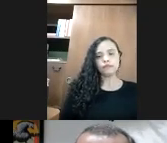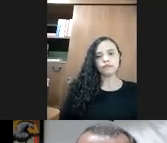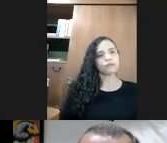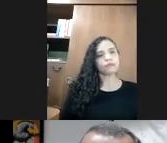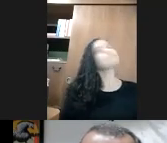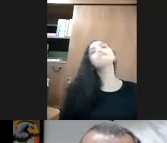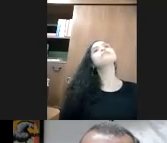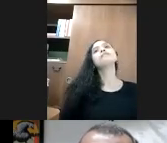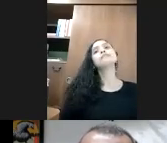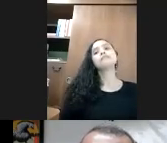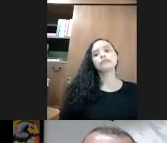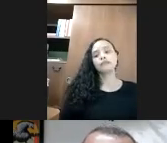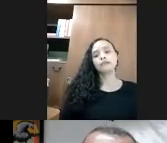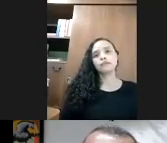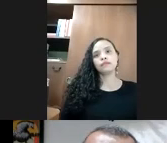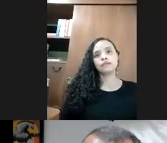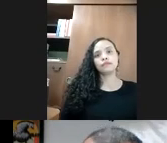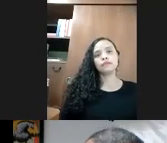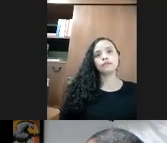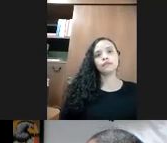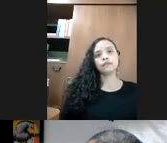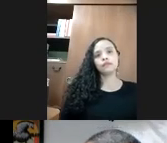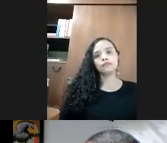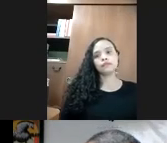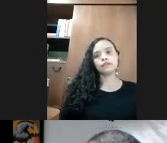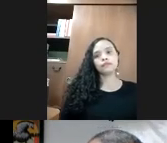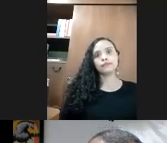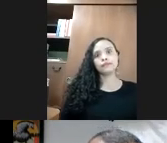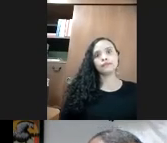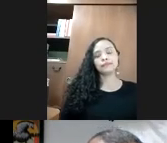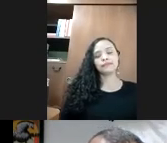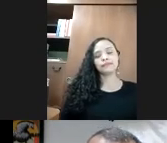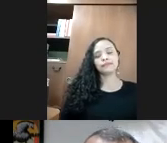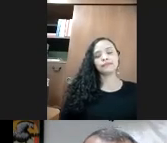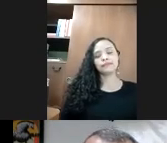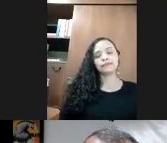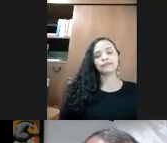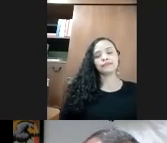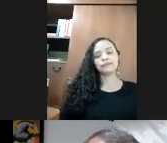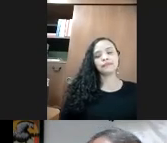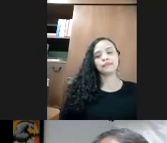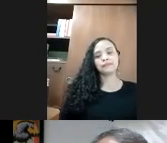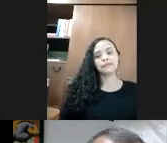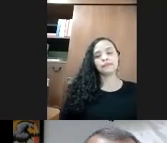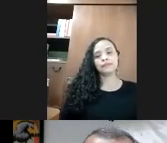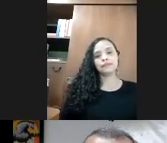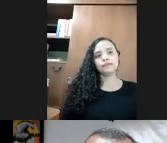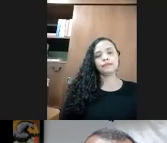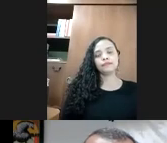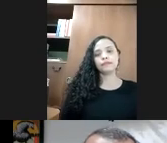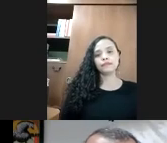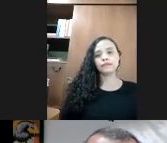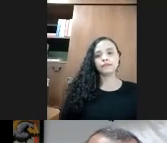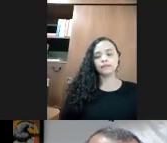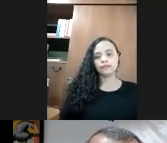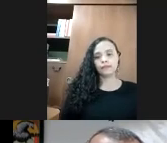que se llama el Monitor de Salud, en el que esto es información levantada hace una semana atrás